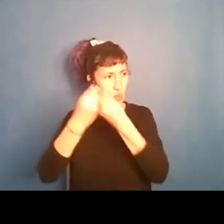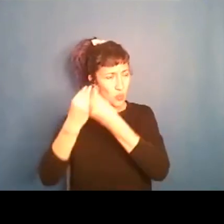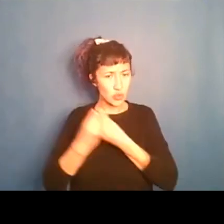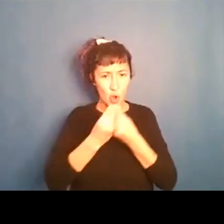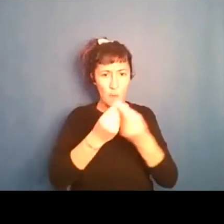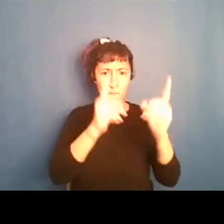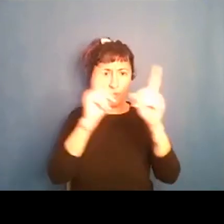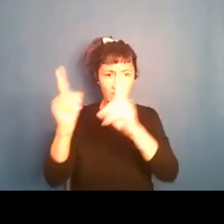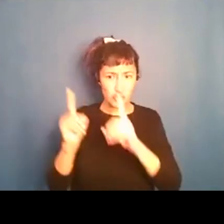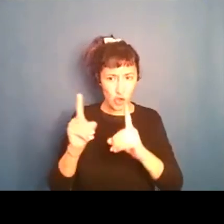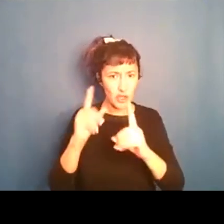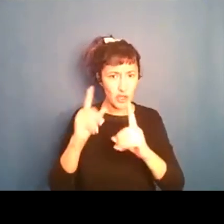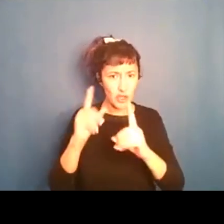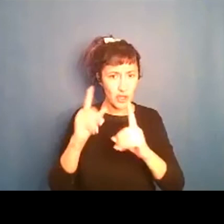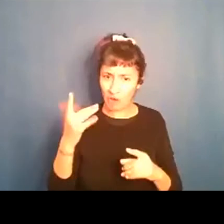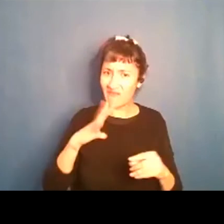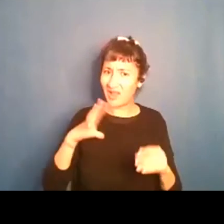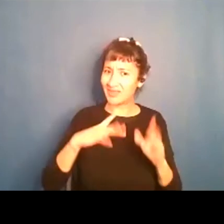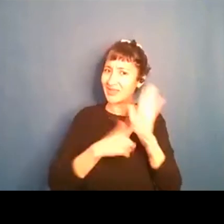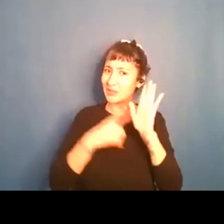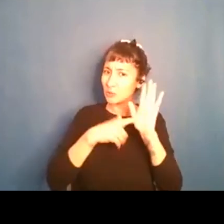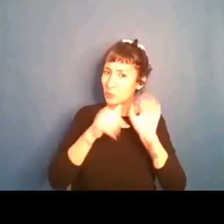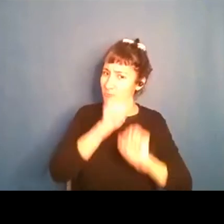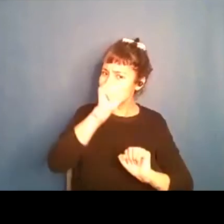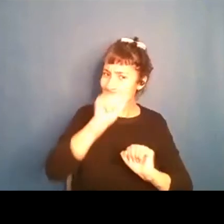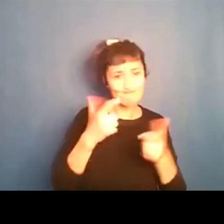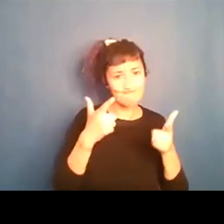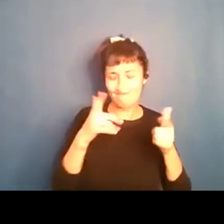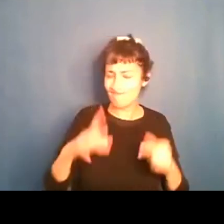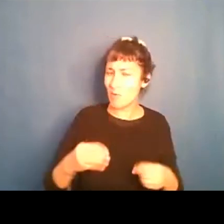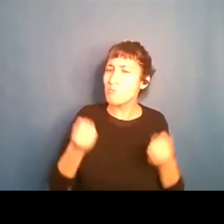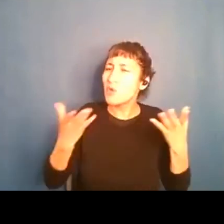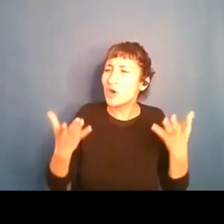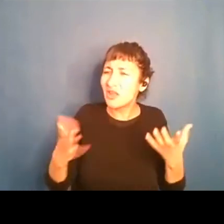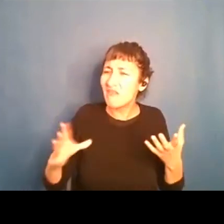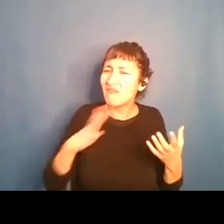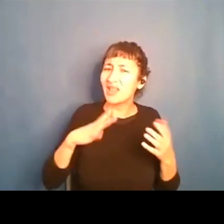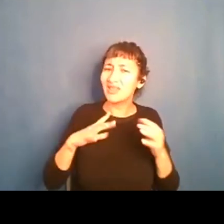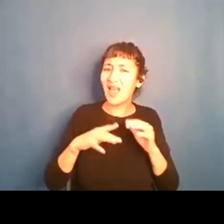no son titularizados. ¿Por qué pasa eso? ¿Por qué no son titulares?